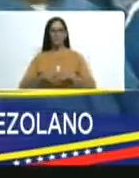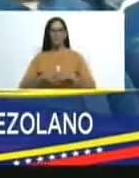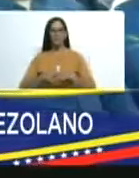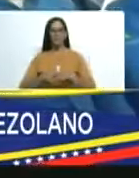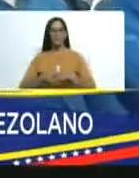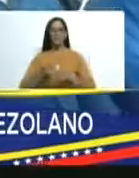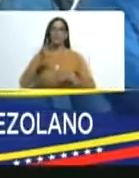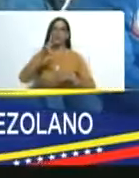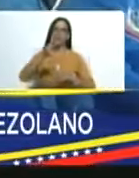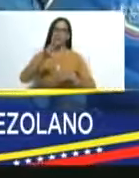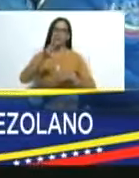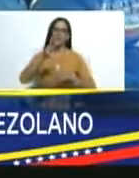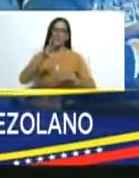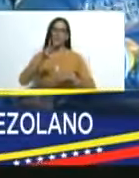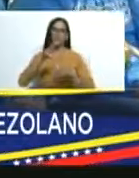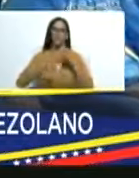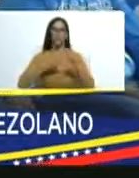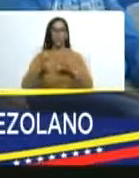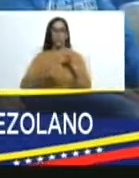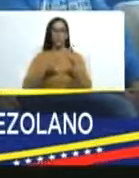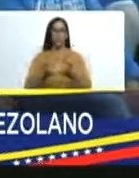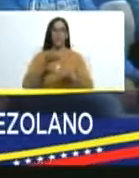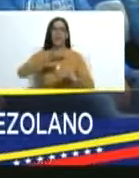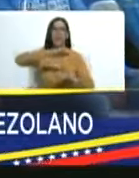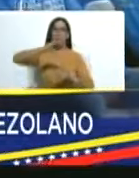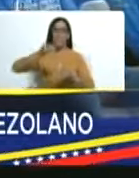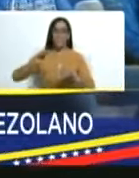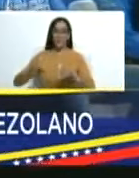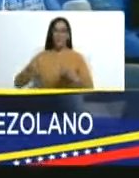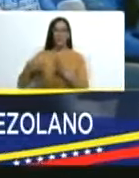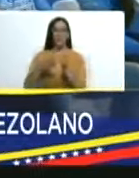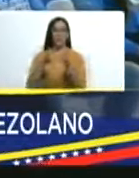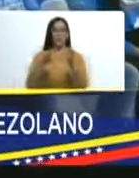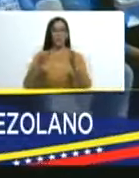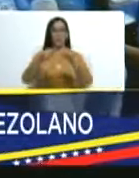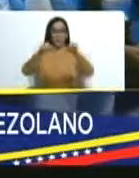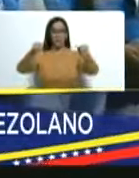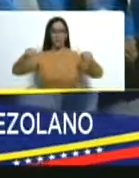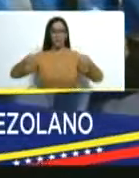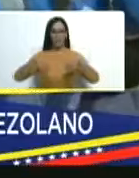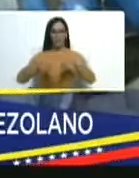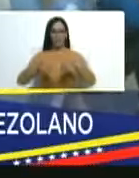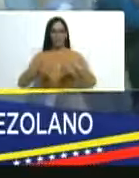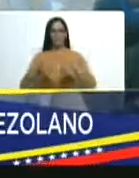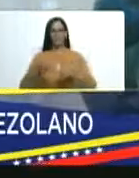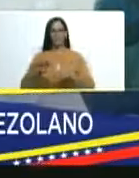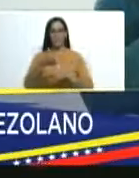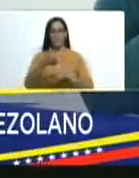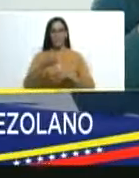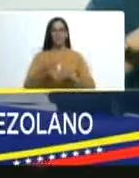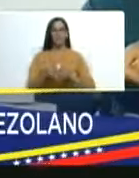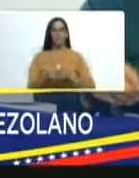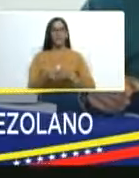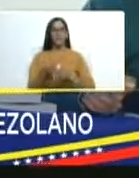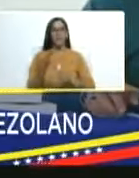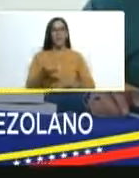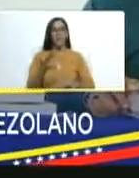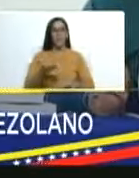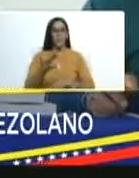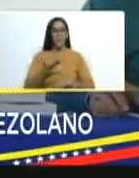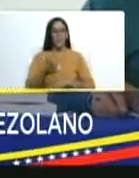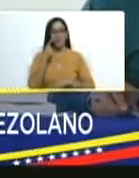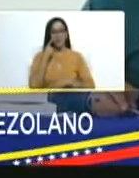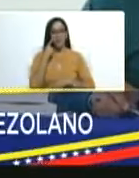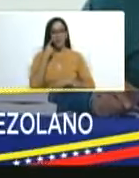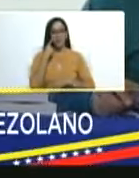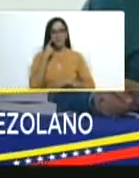Son tres fuentes, la mar, los ríos y la acuicultura. Es importante, fíjense